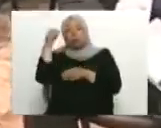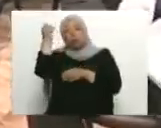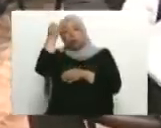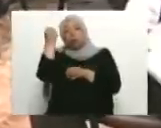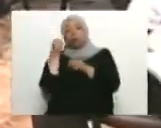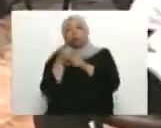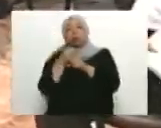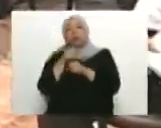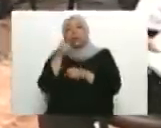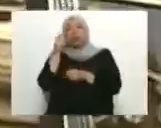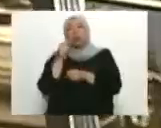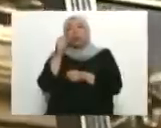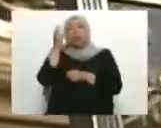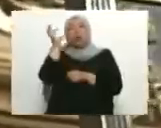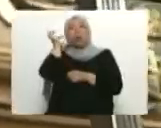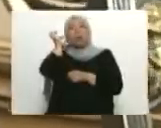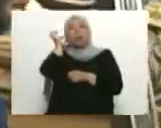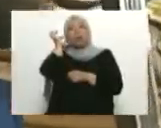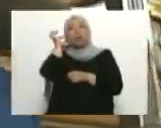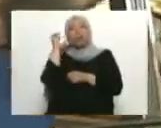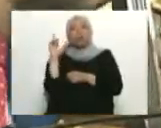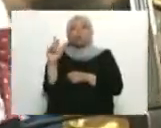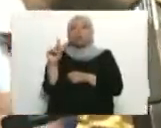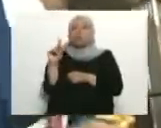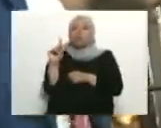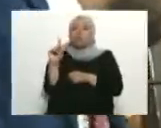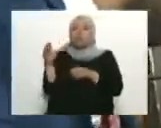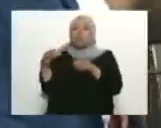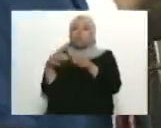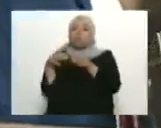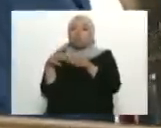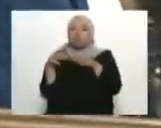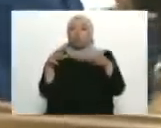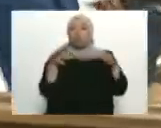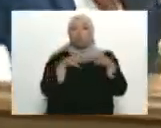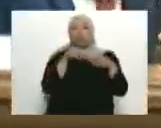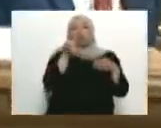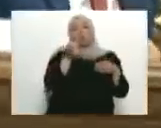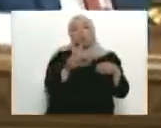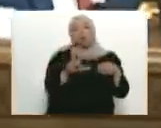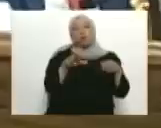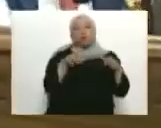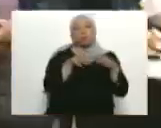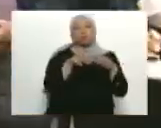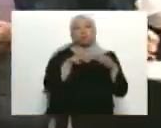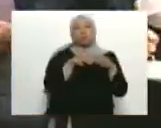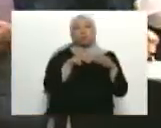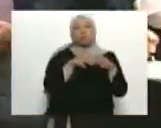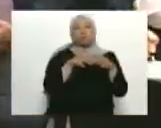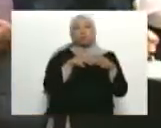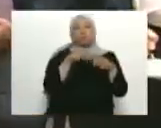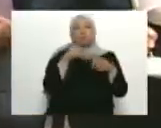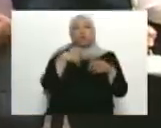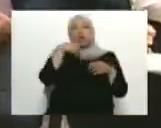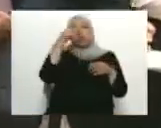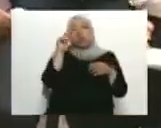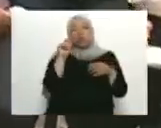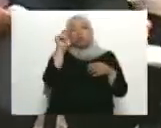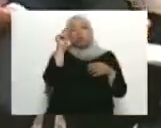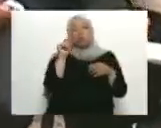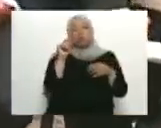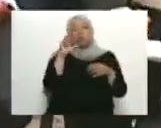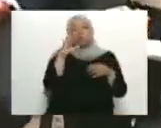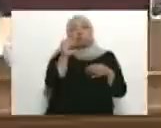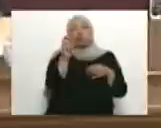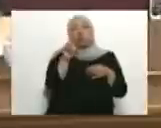de la diputada María Gabriela Vega, segunda vicepresidenta de esta comisión. La mesa número tres, Salón Bicentenario, la diputada